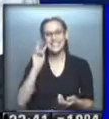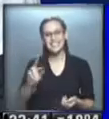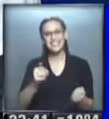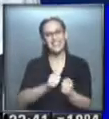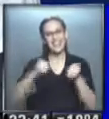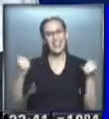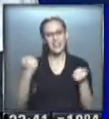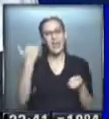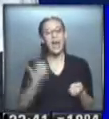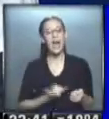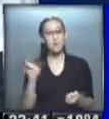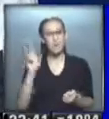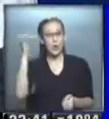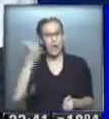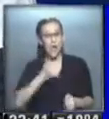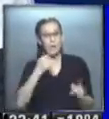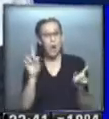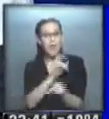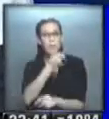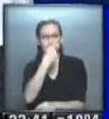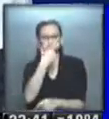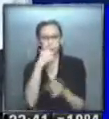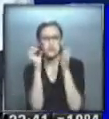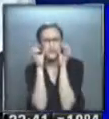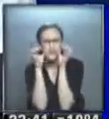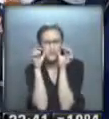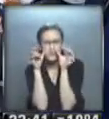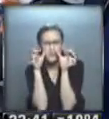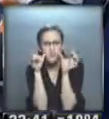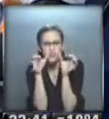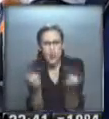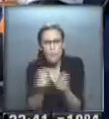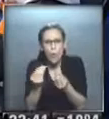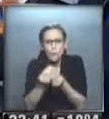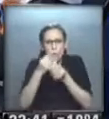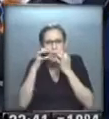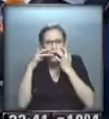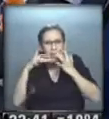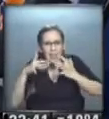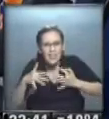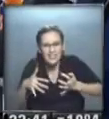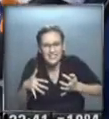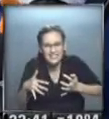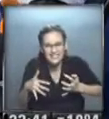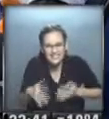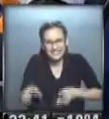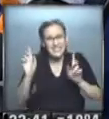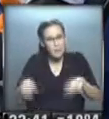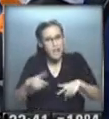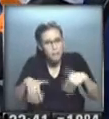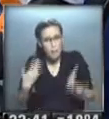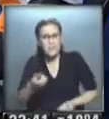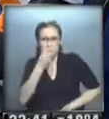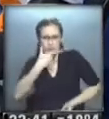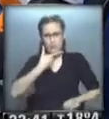había una mujer que tenía el problema del vello facial, que es algo que puede llegar a ocurrir. Y se sumó a Movember. Y se subió, se sumó a Movember. Muy bien, bueno, está bien, todos tenemos